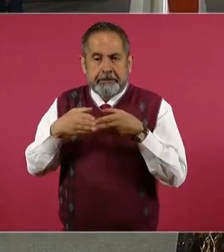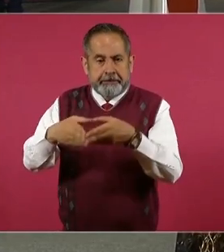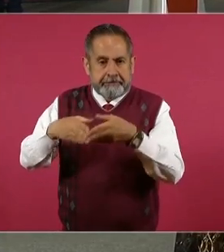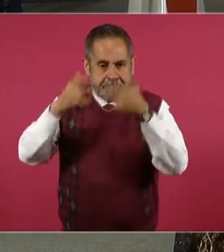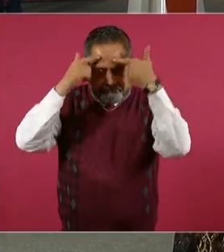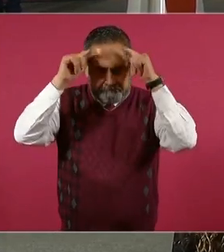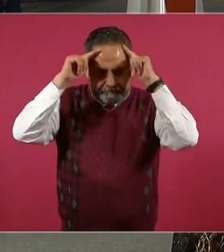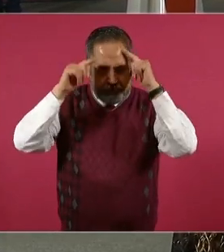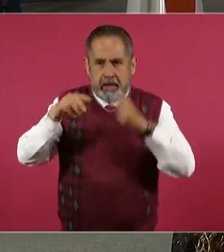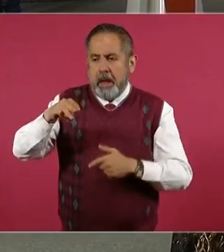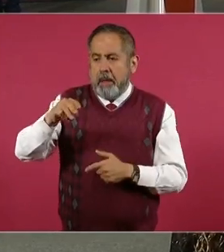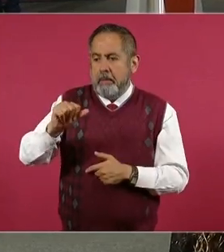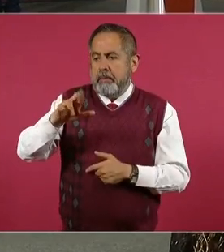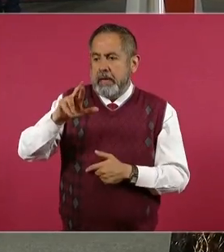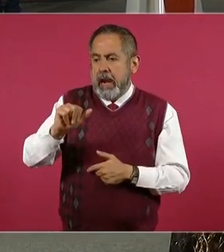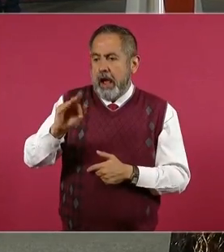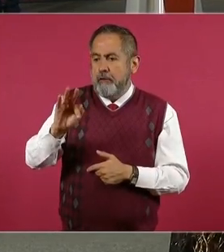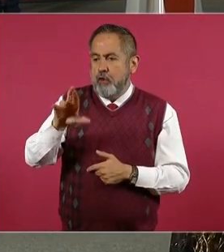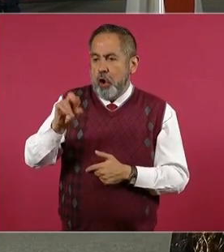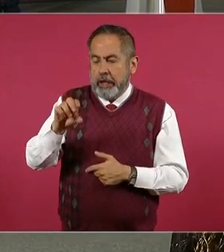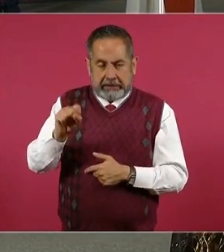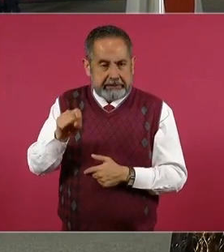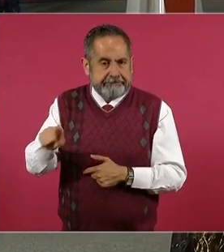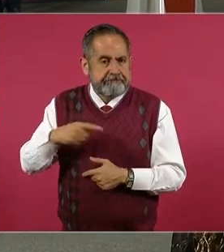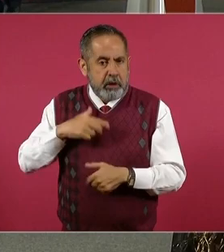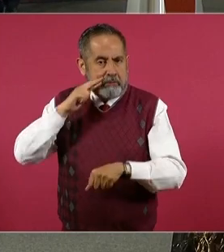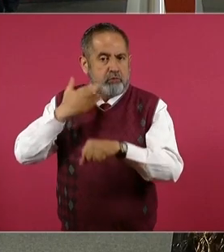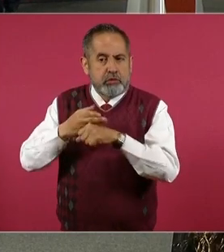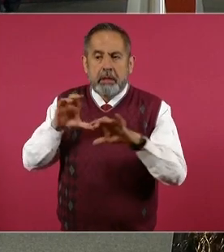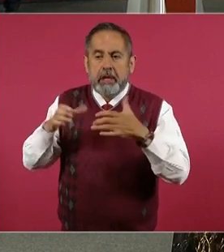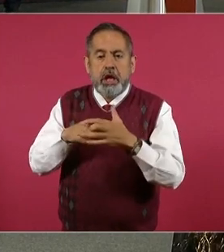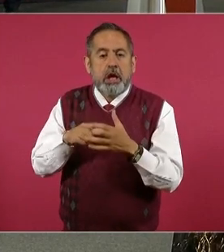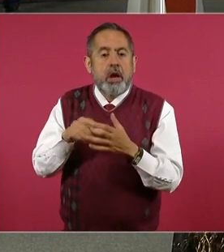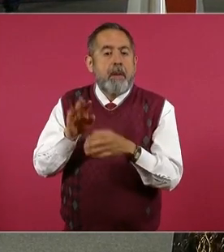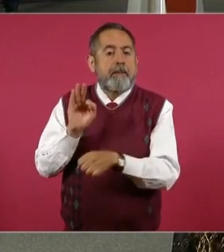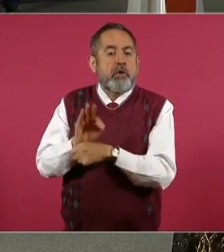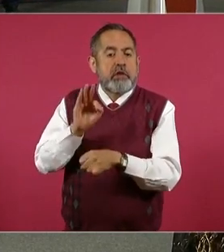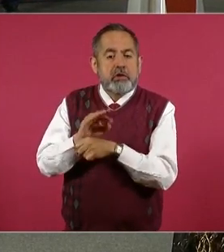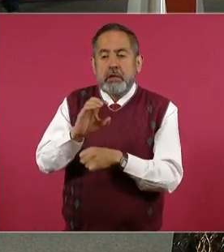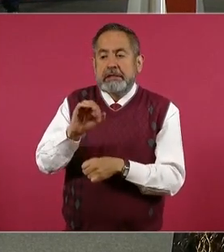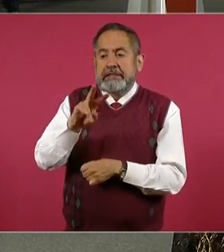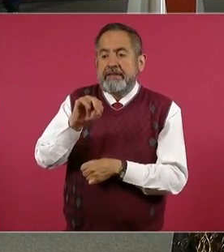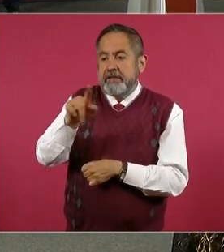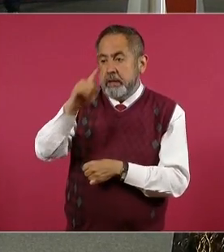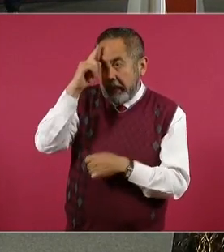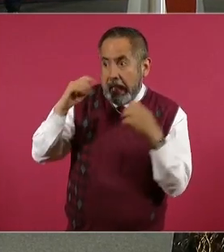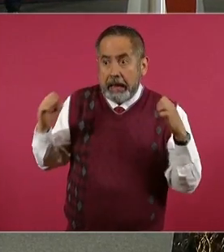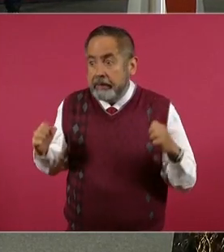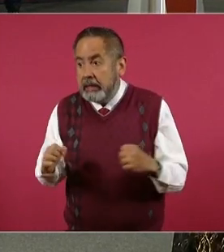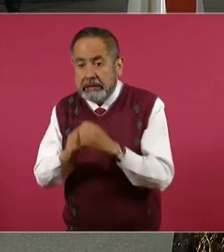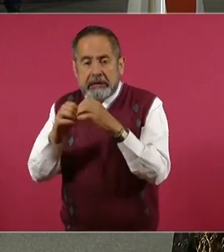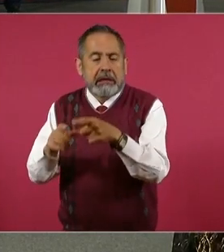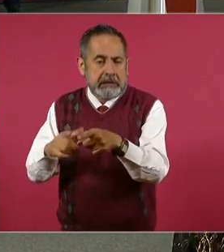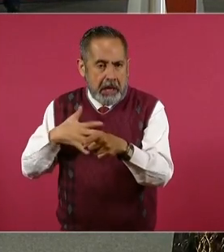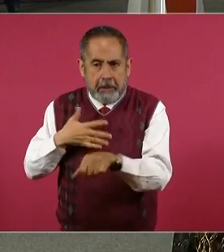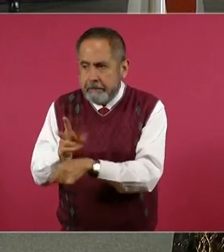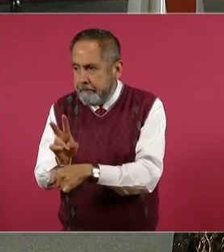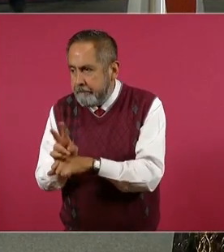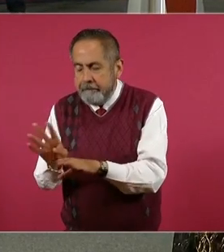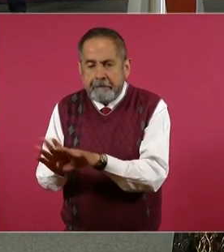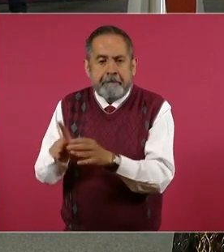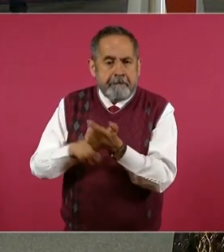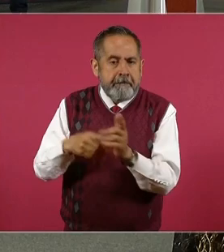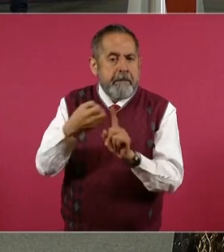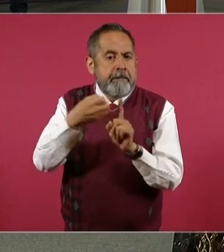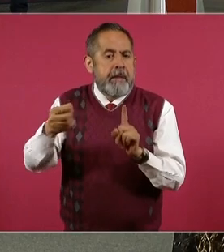Juan Luis Miraflores, responsable de la subsección de protección civil y contingencias y encargado de dar seguimiento a la